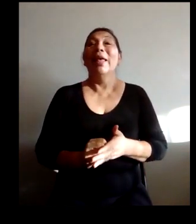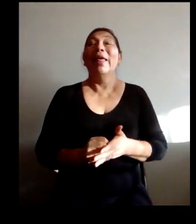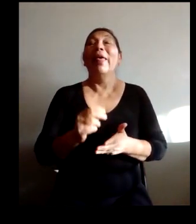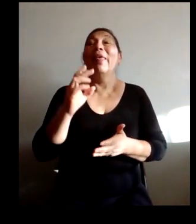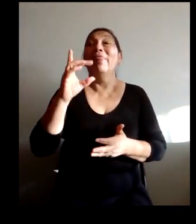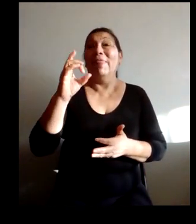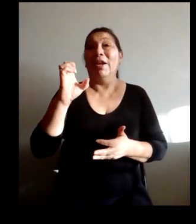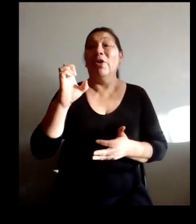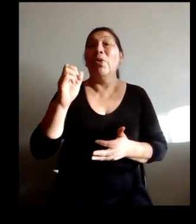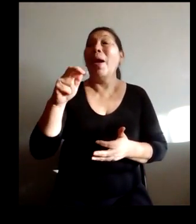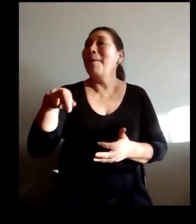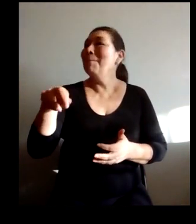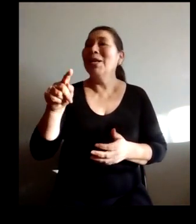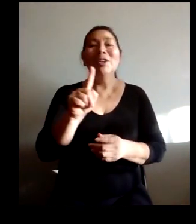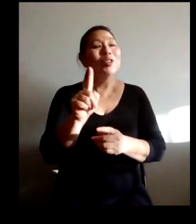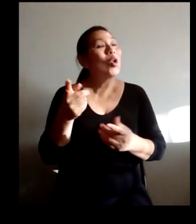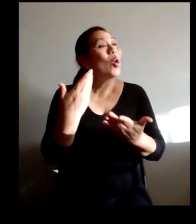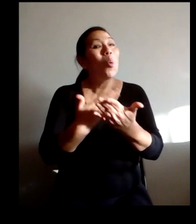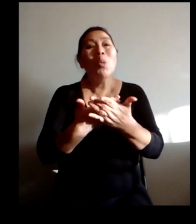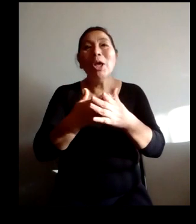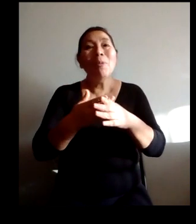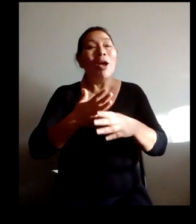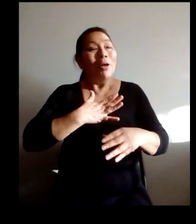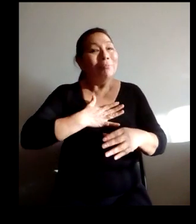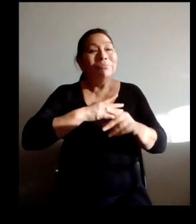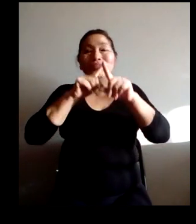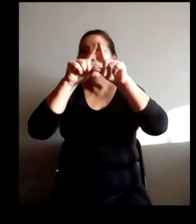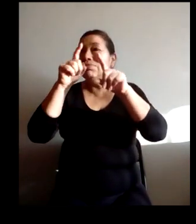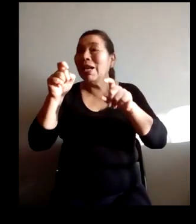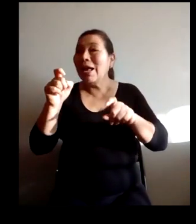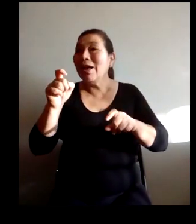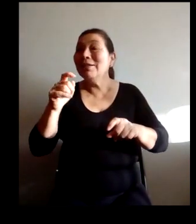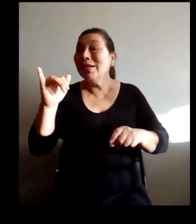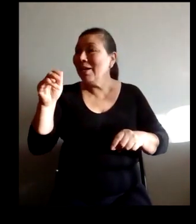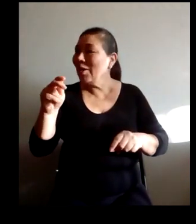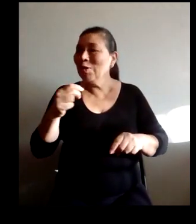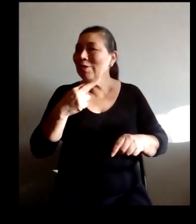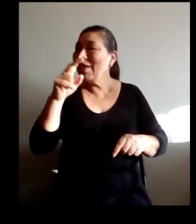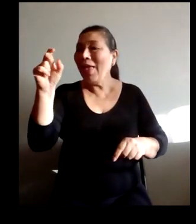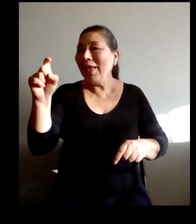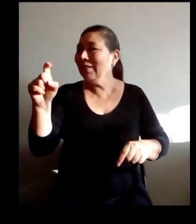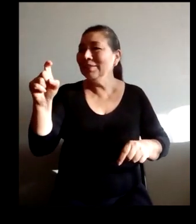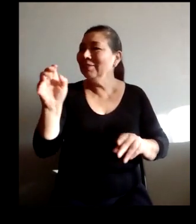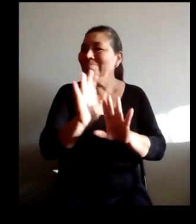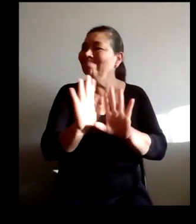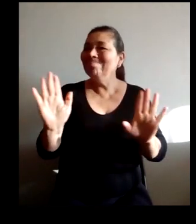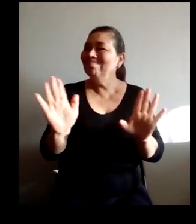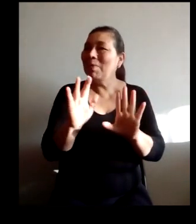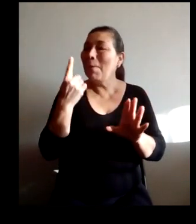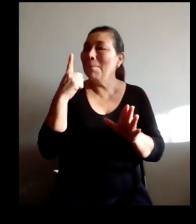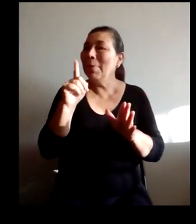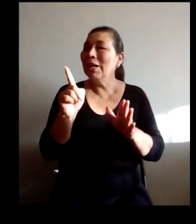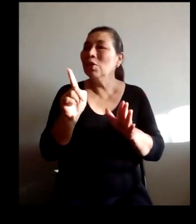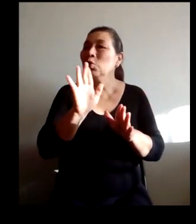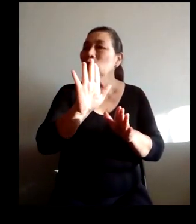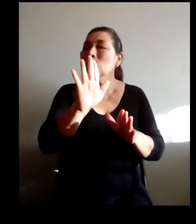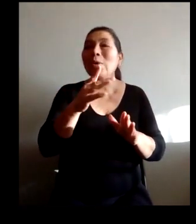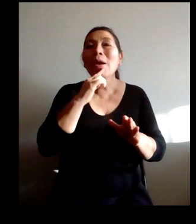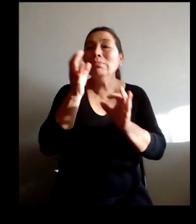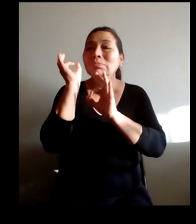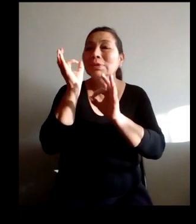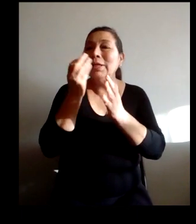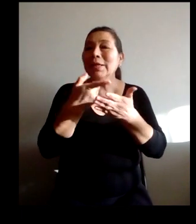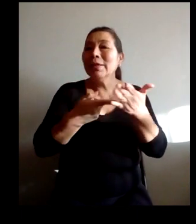Honorio Delgado de Espinosa, no cuenta con pruebas de rayos X, por lo cual no es un documento que pueda servir